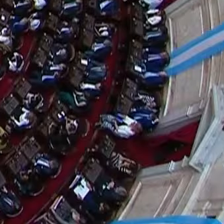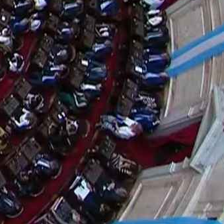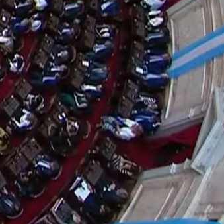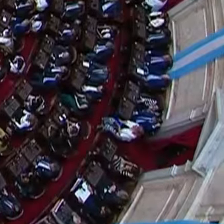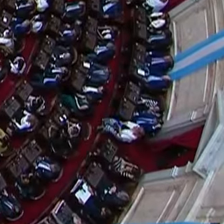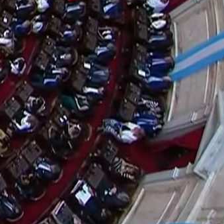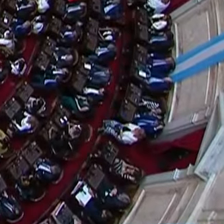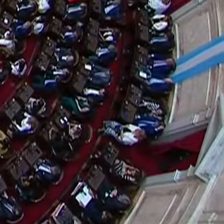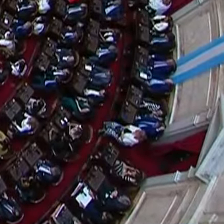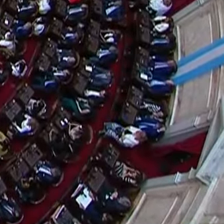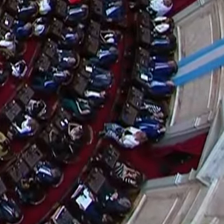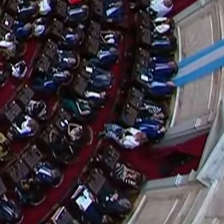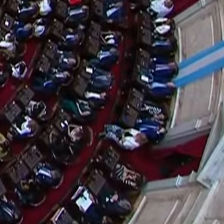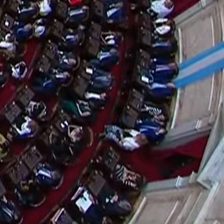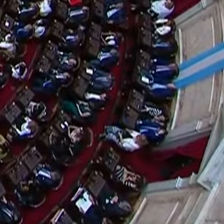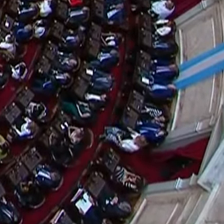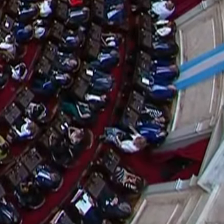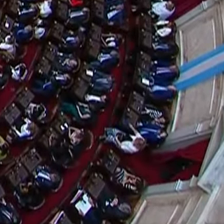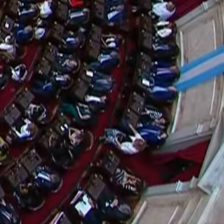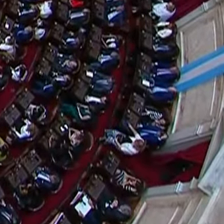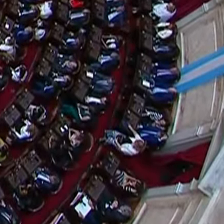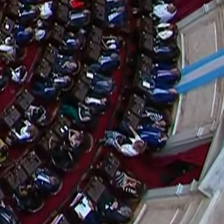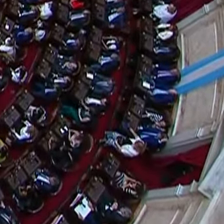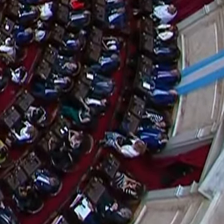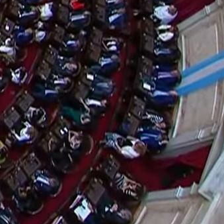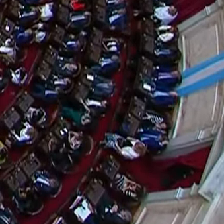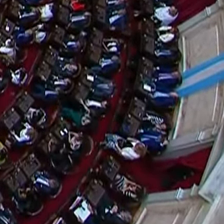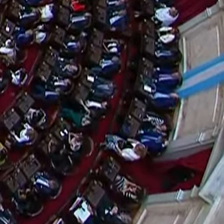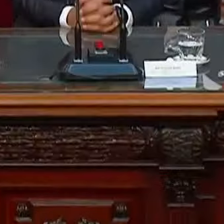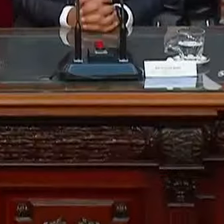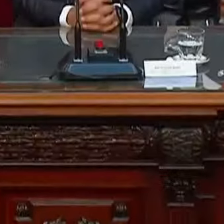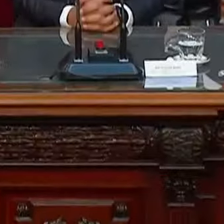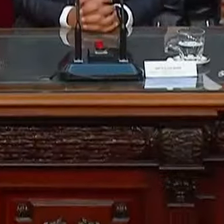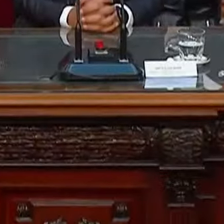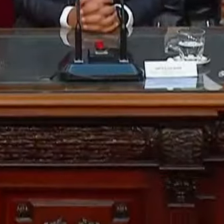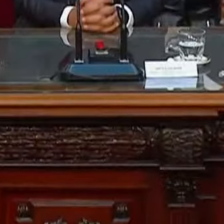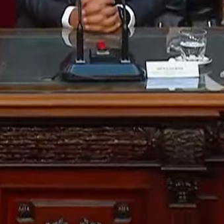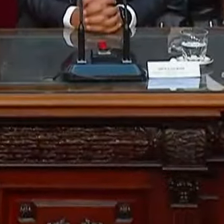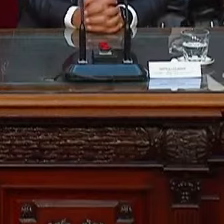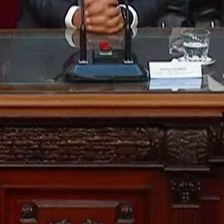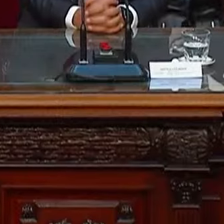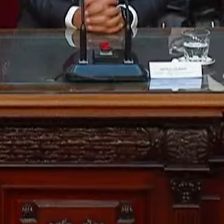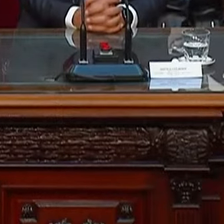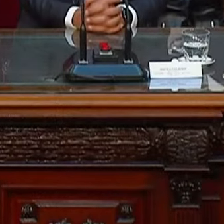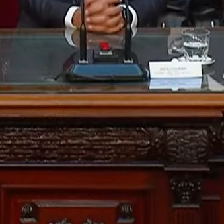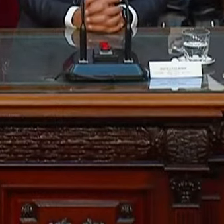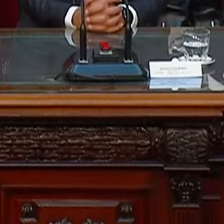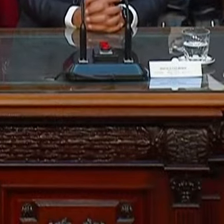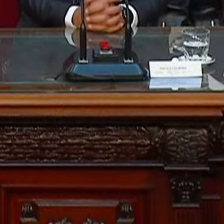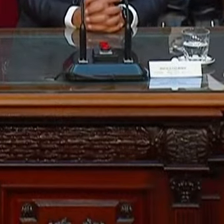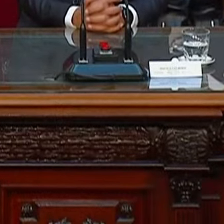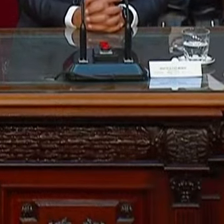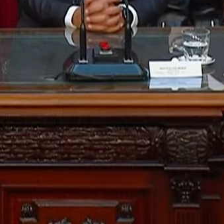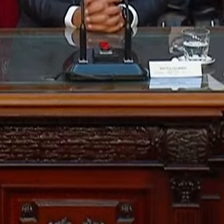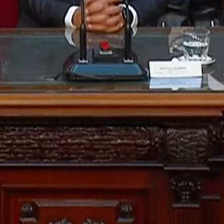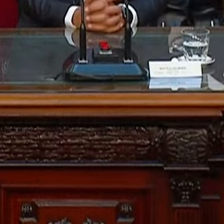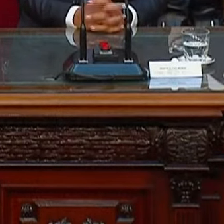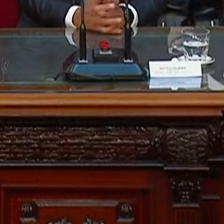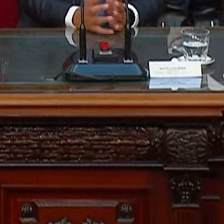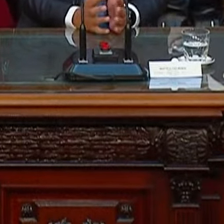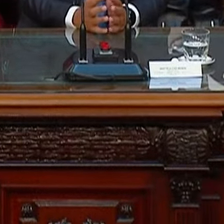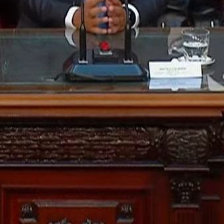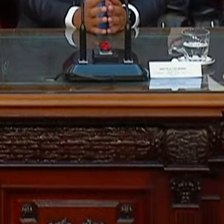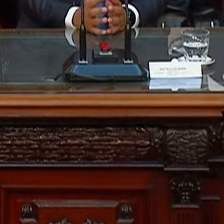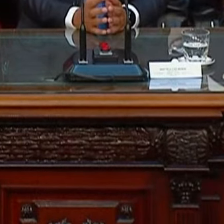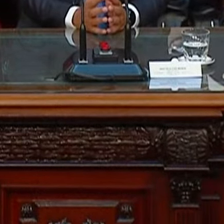Levantado el cuarto intermedio, continúa la sesión de Asamblea. Invito al señor Presidente de la Nación Argentina a ingresar